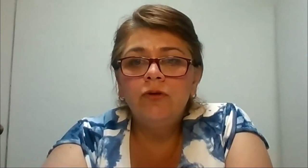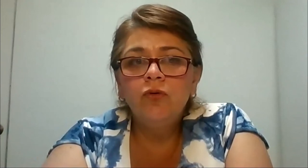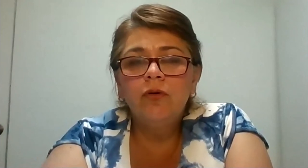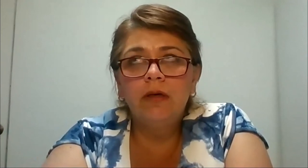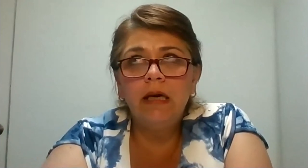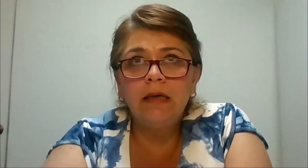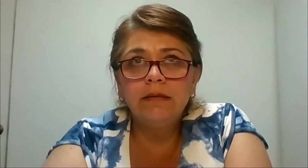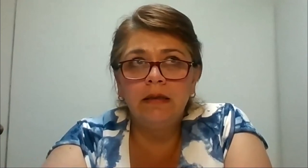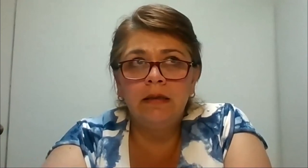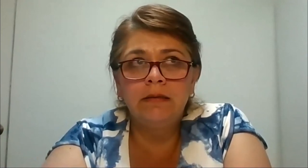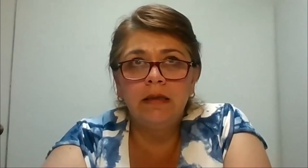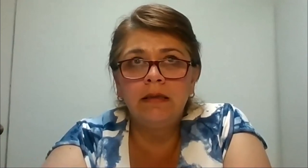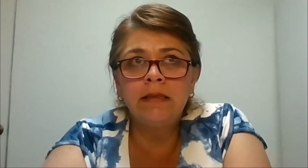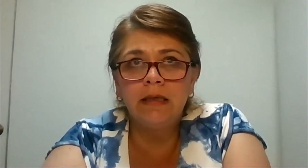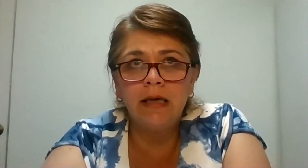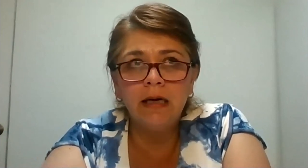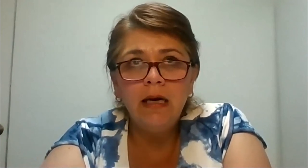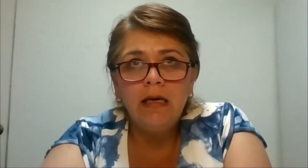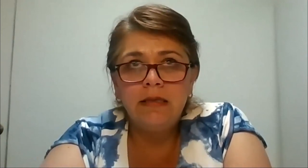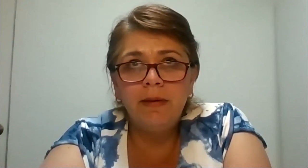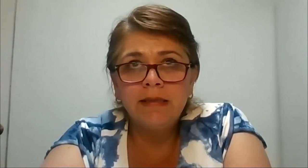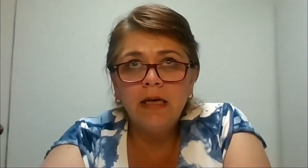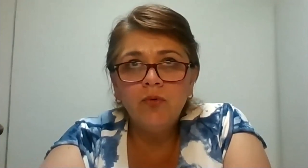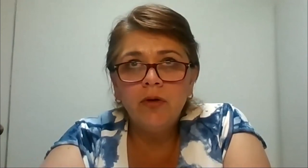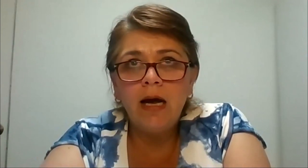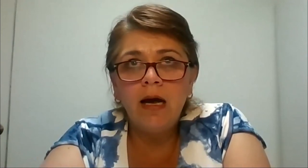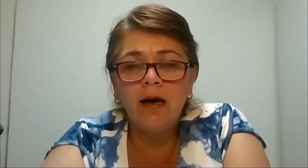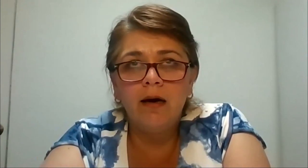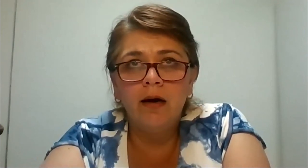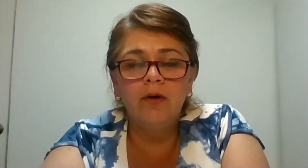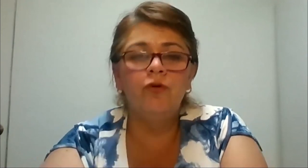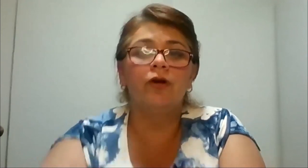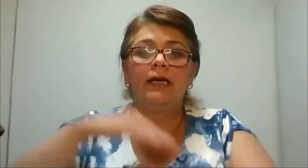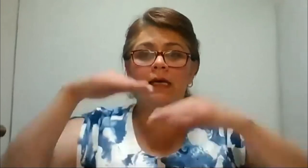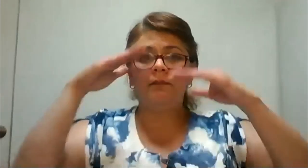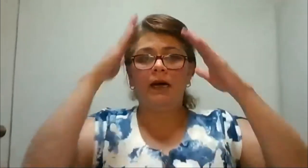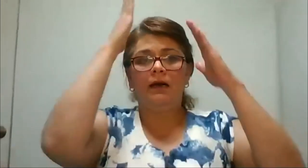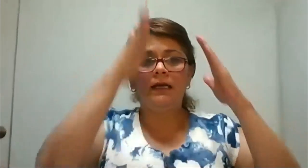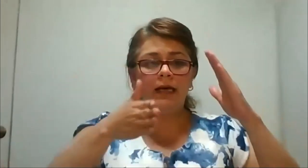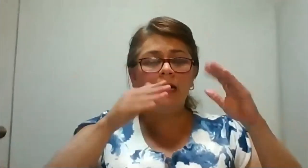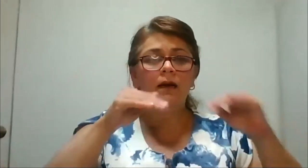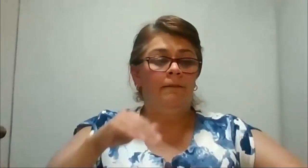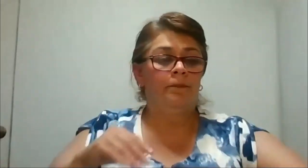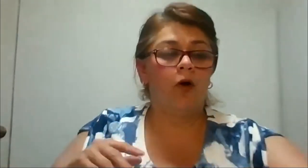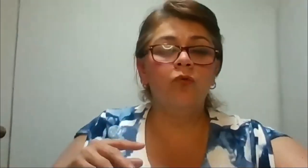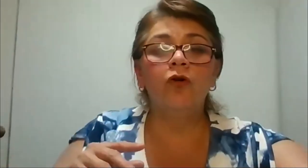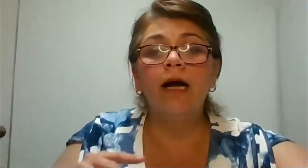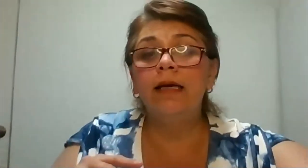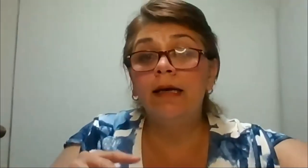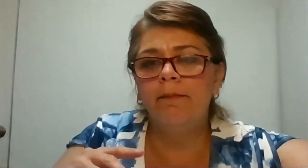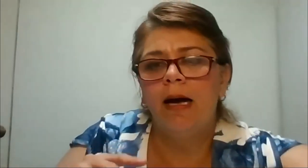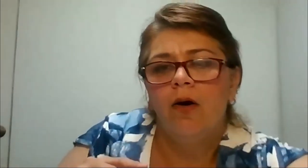lo que tú quieras diseñar, si va a ser un organigrama lineal o